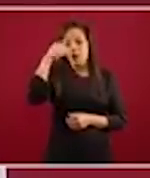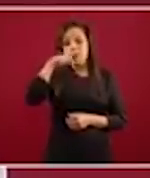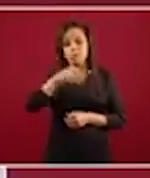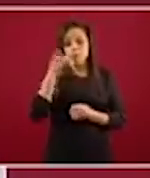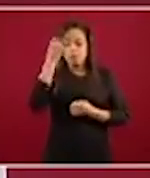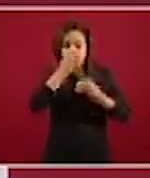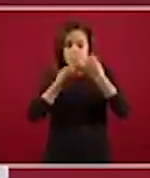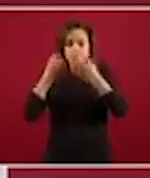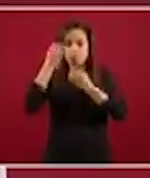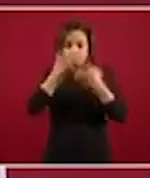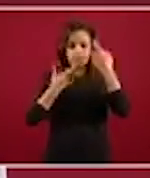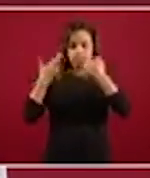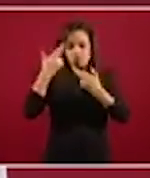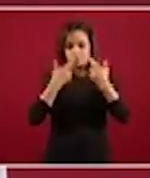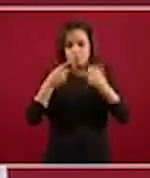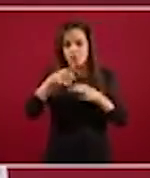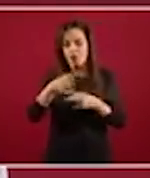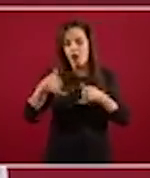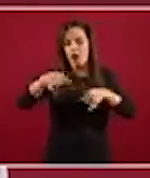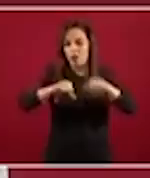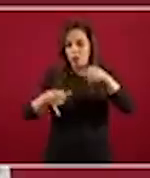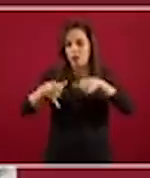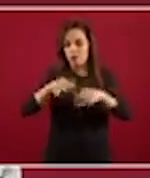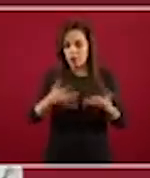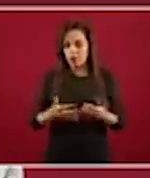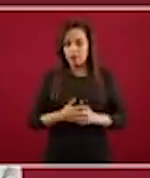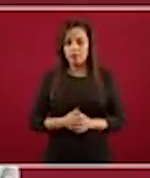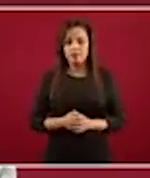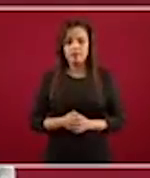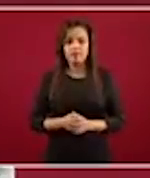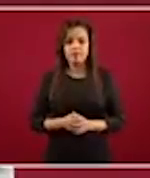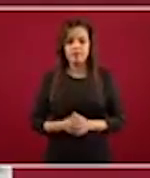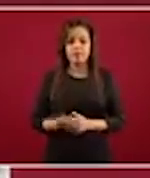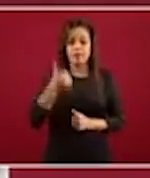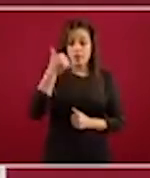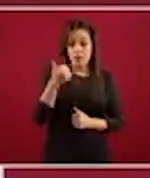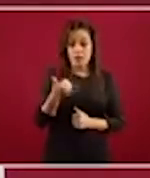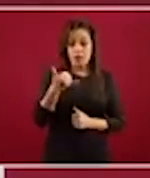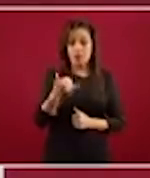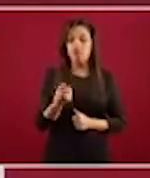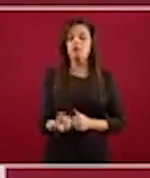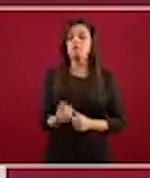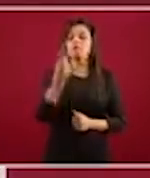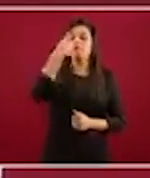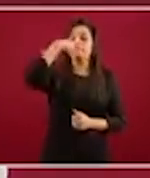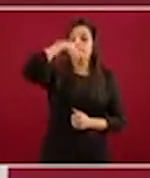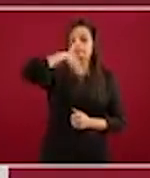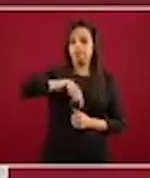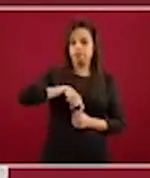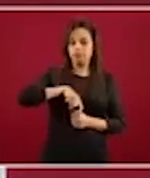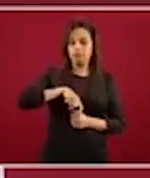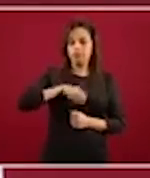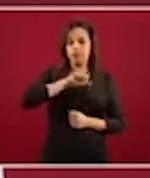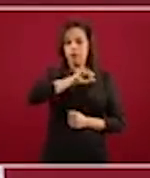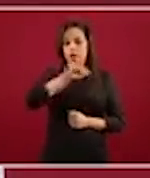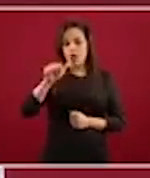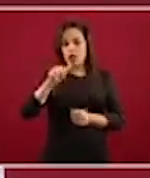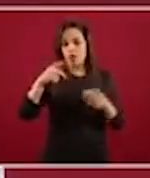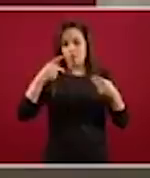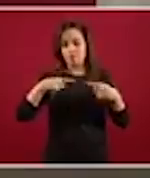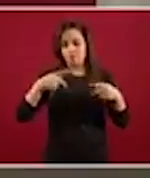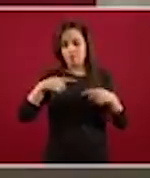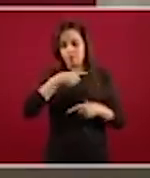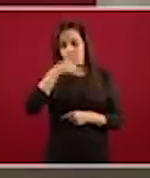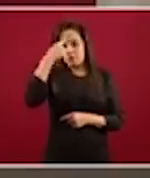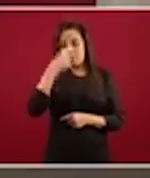para el diagnóstico por laboratorio, y los procedimientos de intubación de los pacientes en las terapias